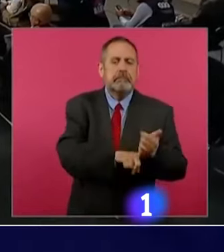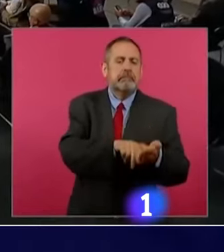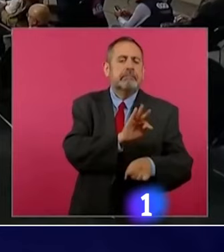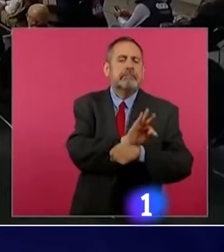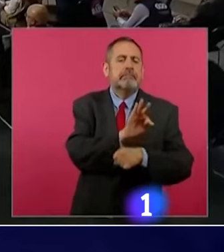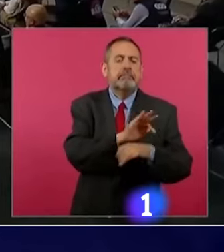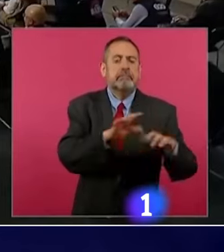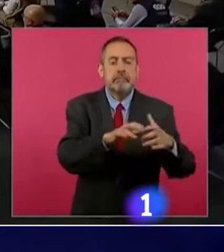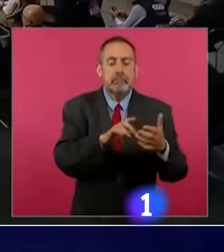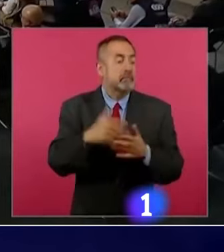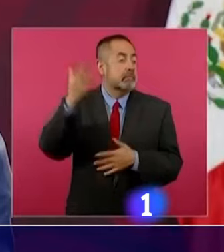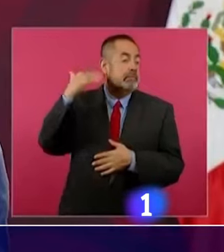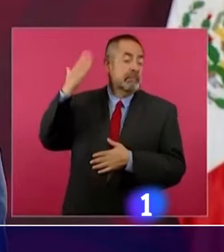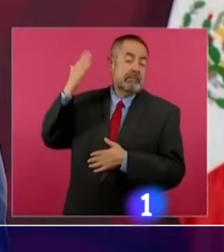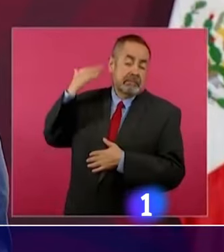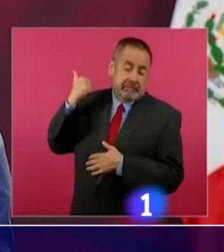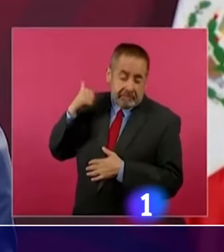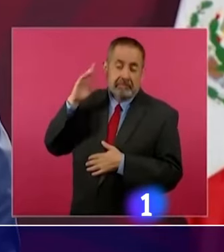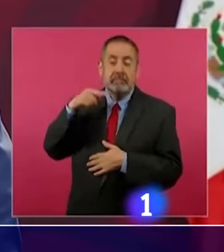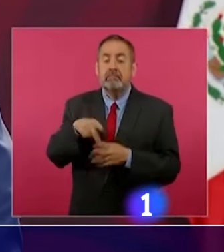porque de vender gelatina